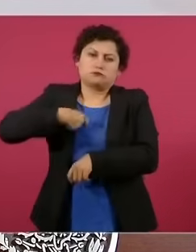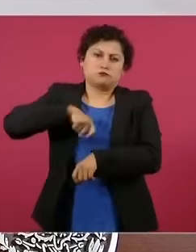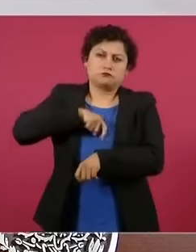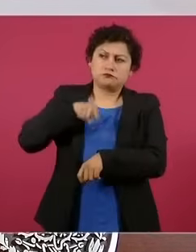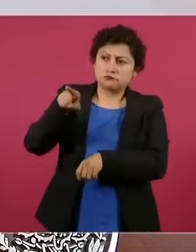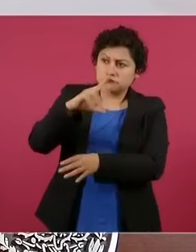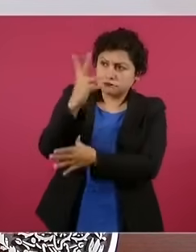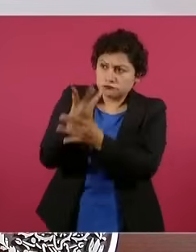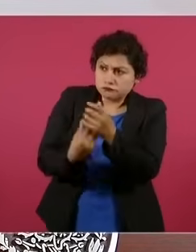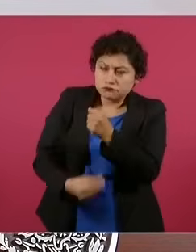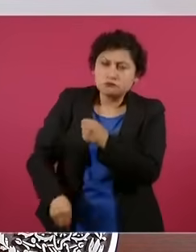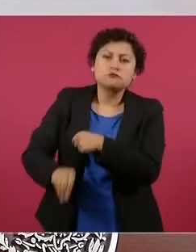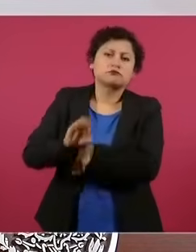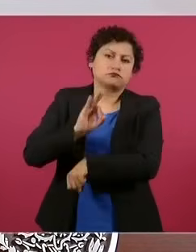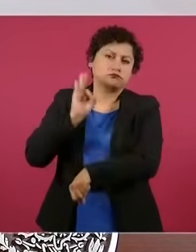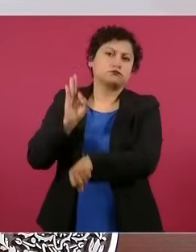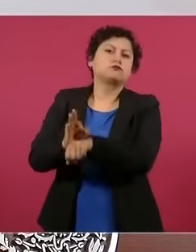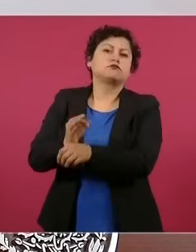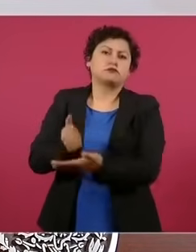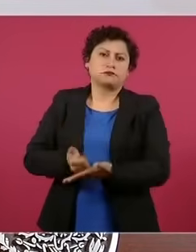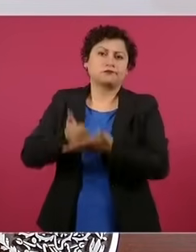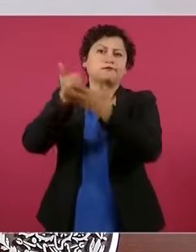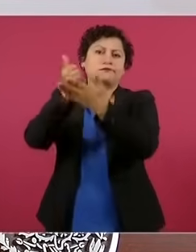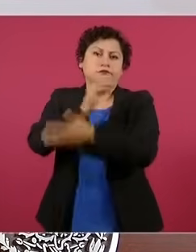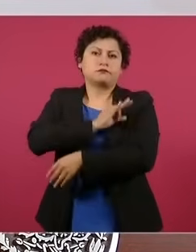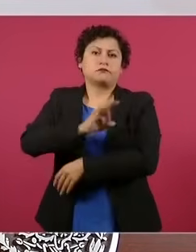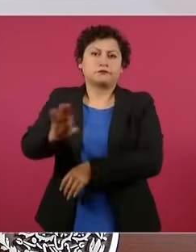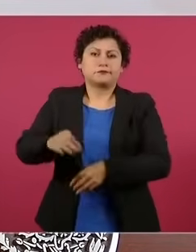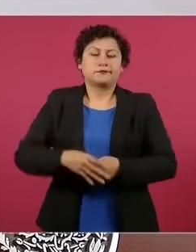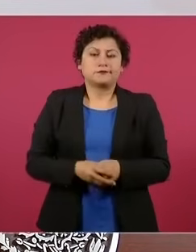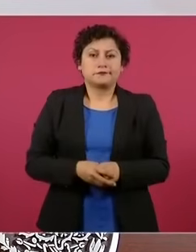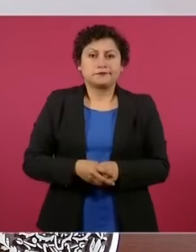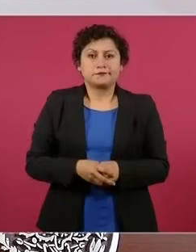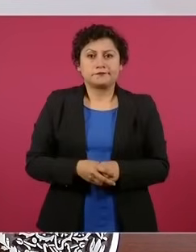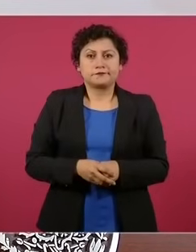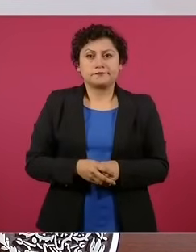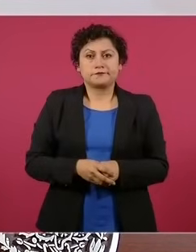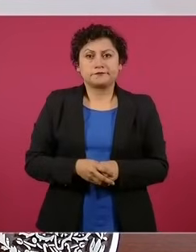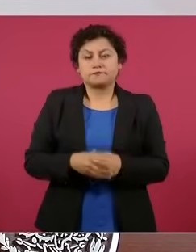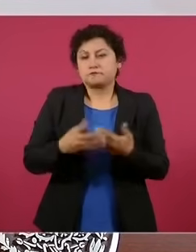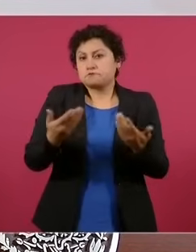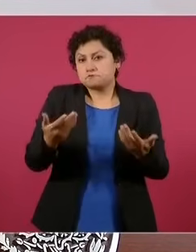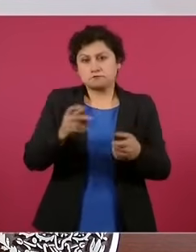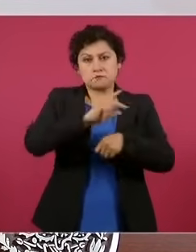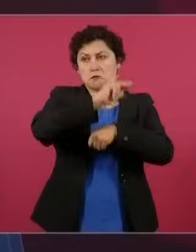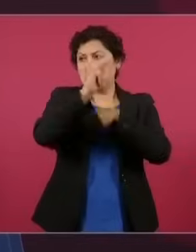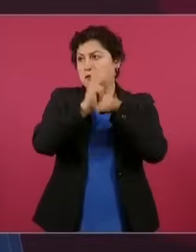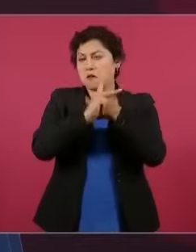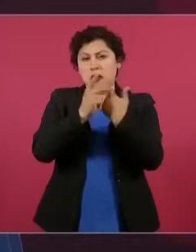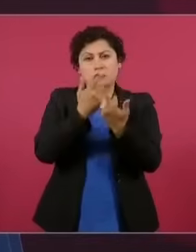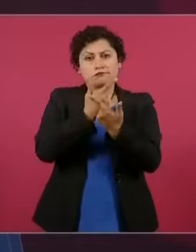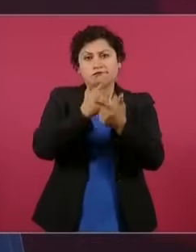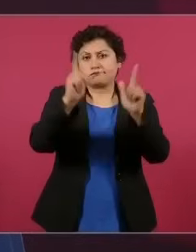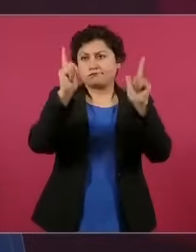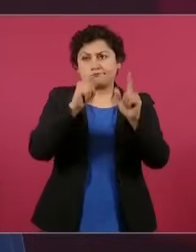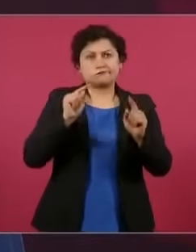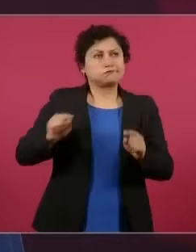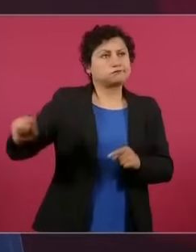perseguidos políticos de cualquier país del